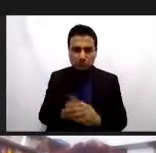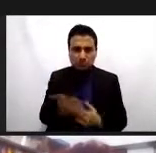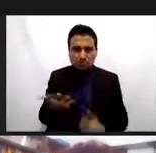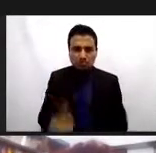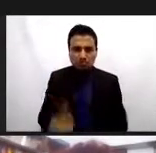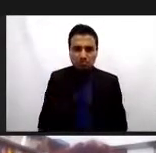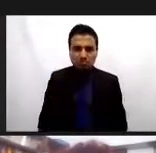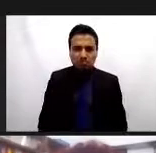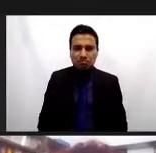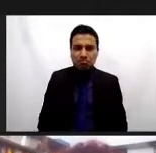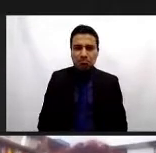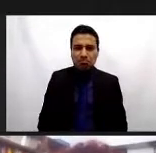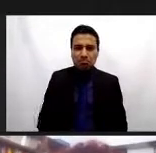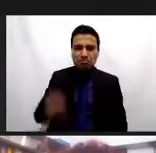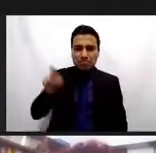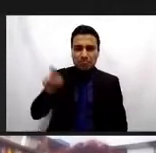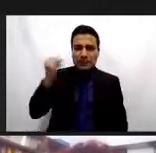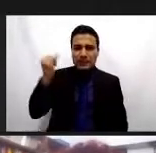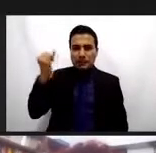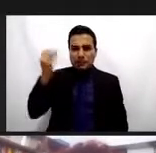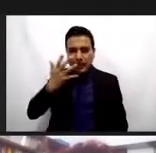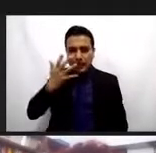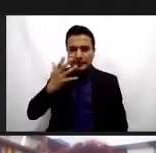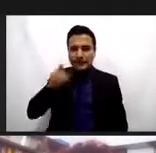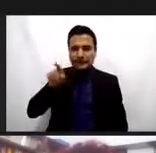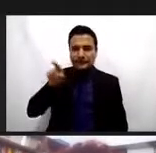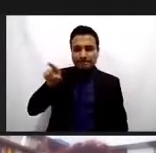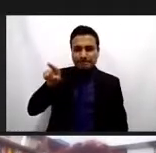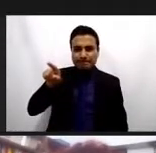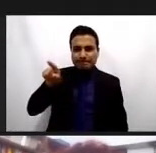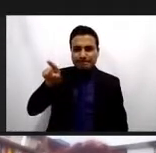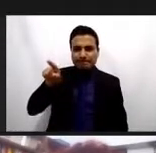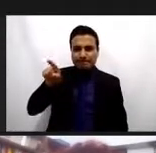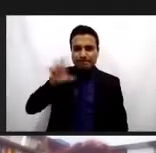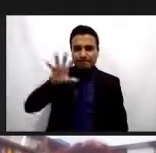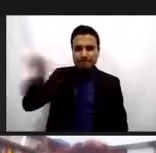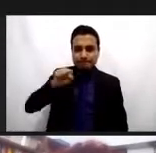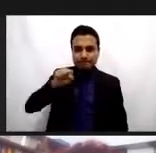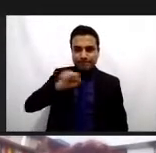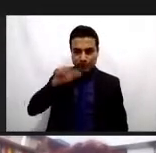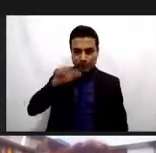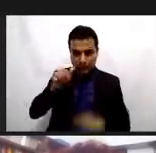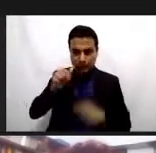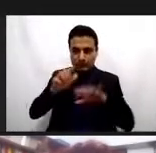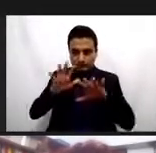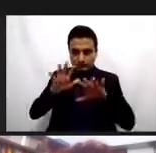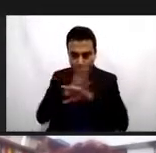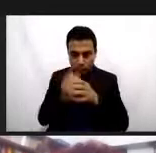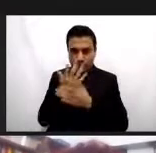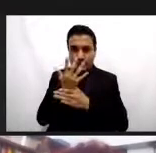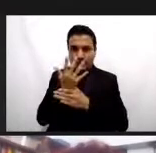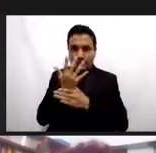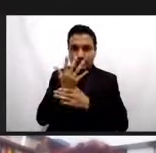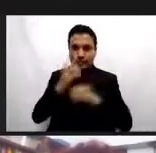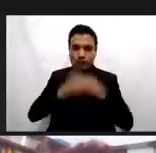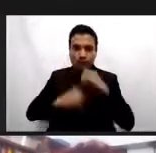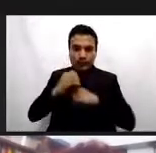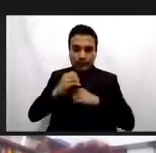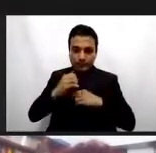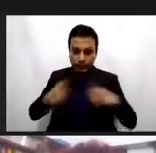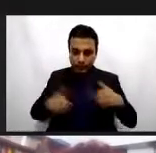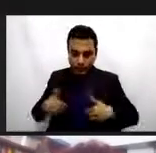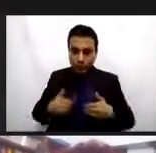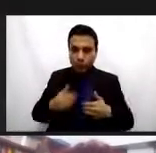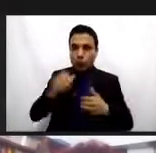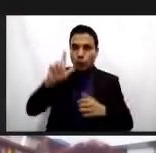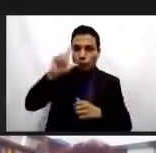transformar formas, imágenes e ideas en objetos escénicos? Entiéndase objeto escénico como el texto, un elemento escenográfico,